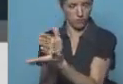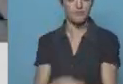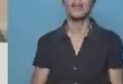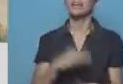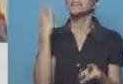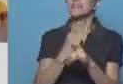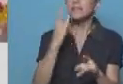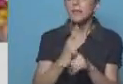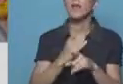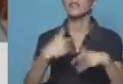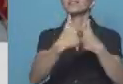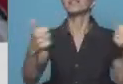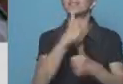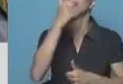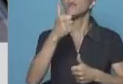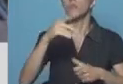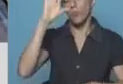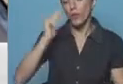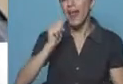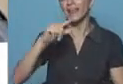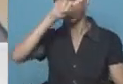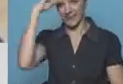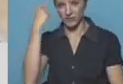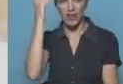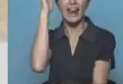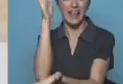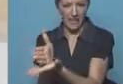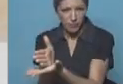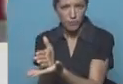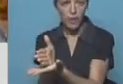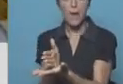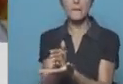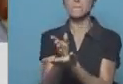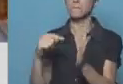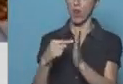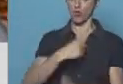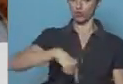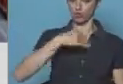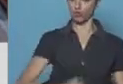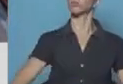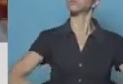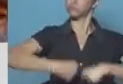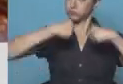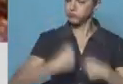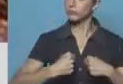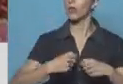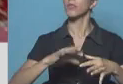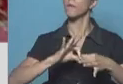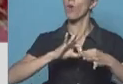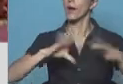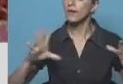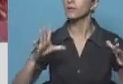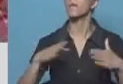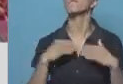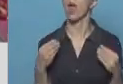sido tribunales internacionales lo que han hecho. Y la verdad que nosotros hemos tenido la fortaleza institucional y democrática para